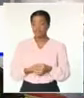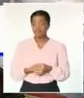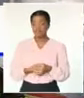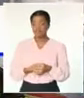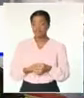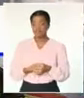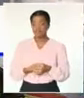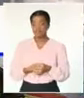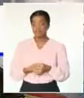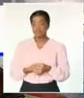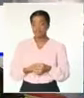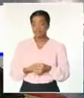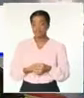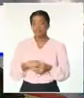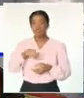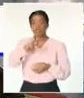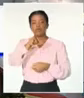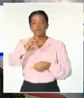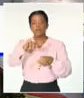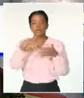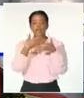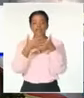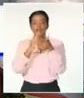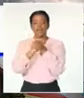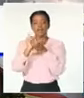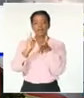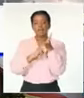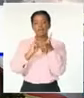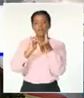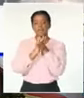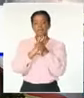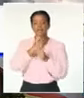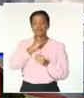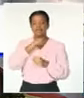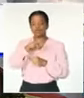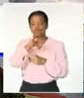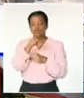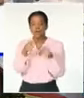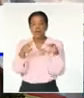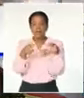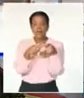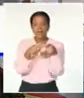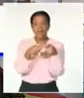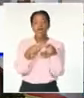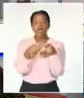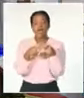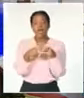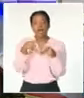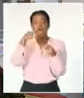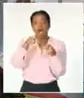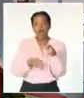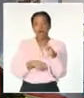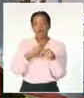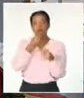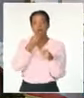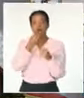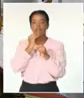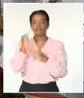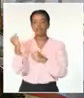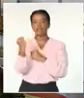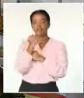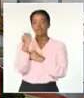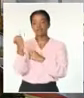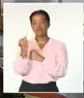micro, pequeñas y medianas empresas. En el caso de México, nuestra estrategia de promoción a nivel nacional justamente se